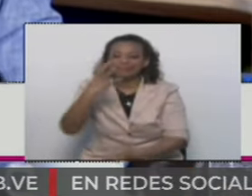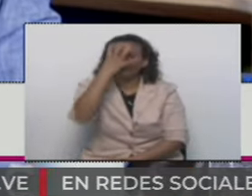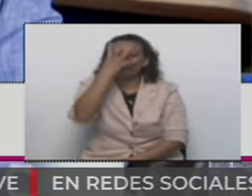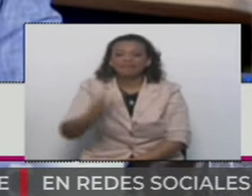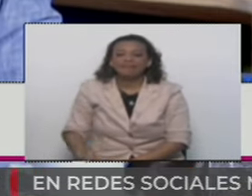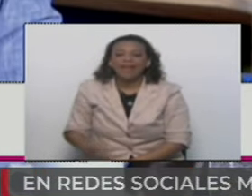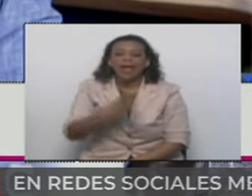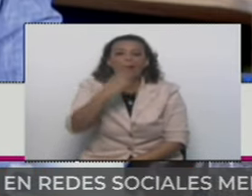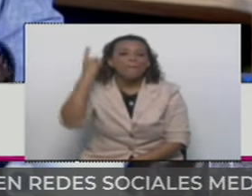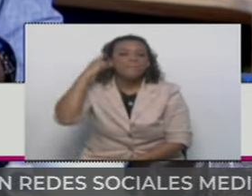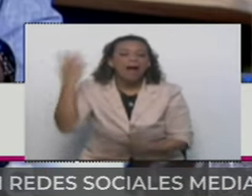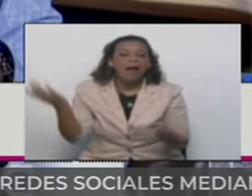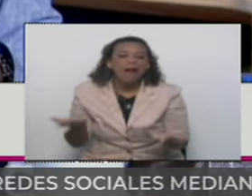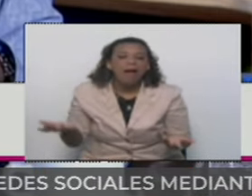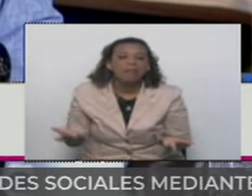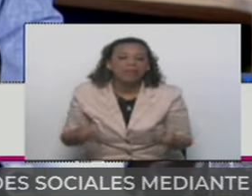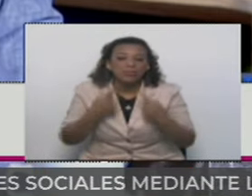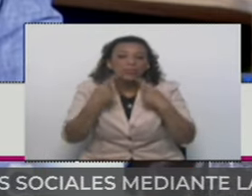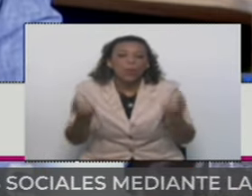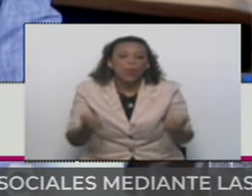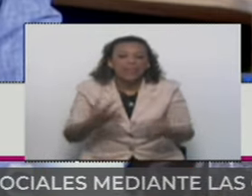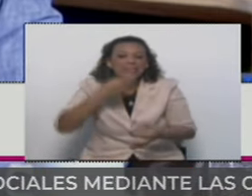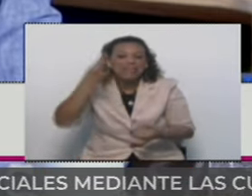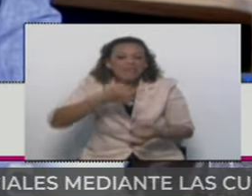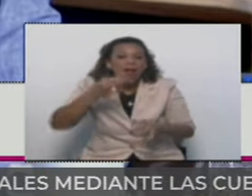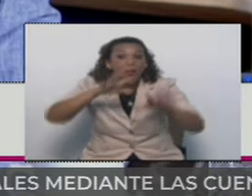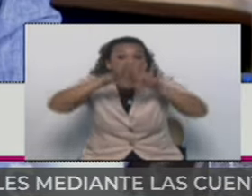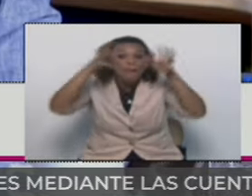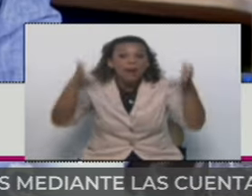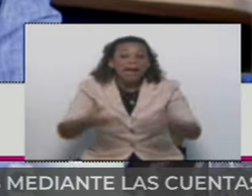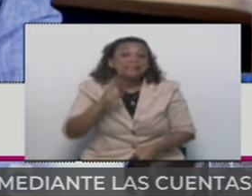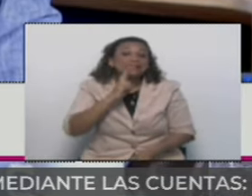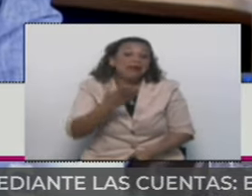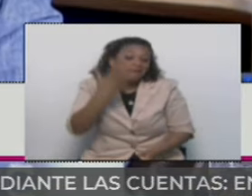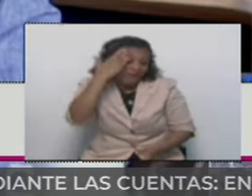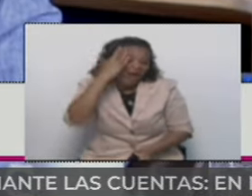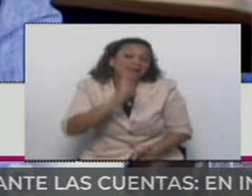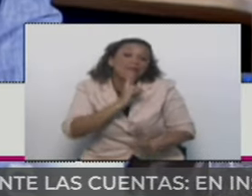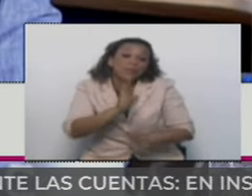moral que tienen. Pero la humanidad sabrá responder a esto.